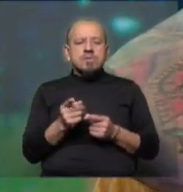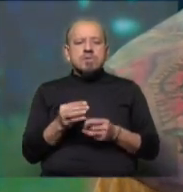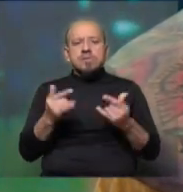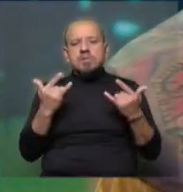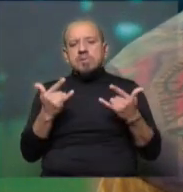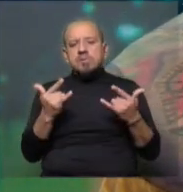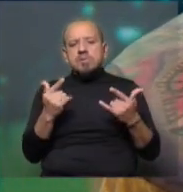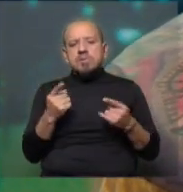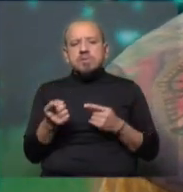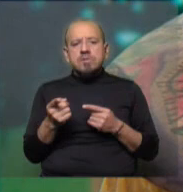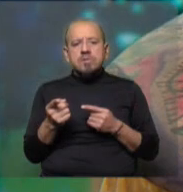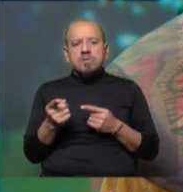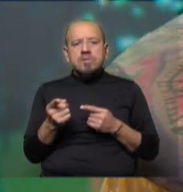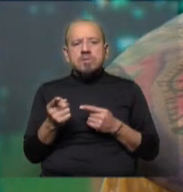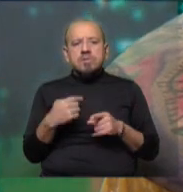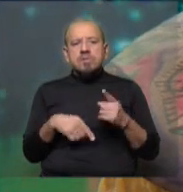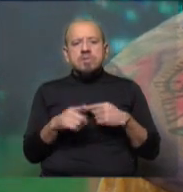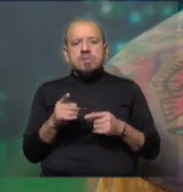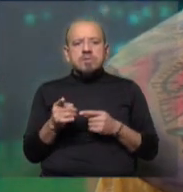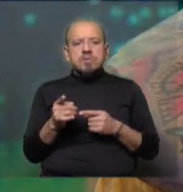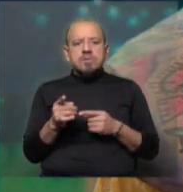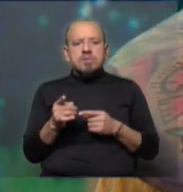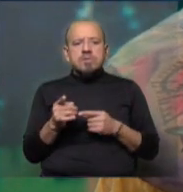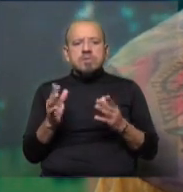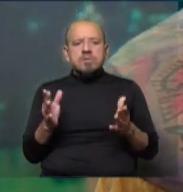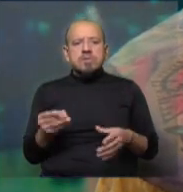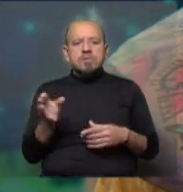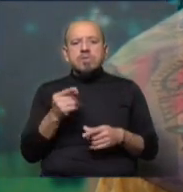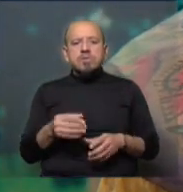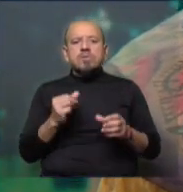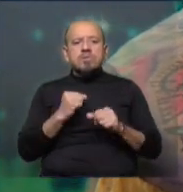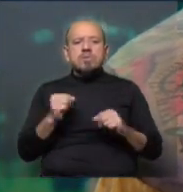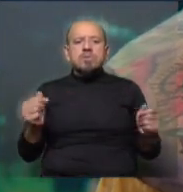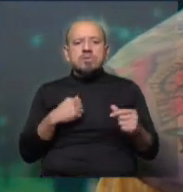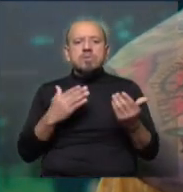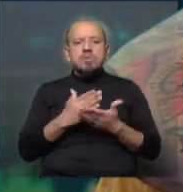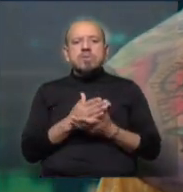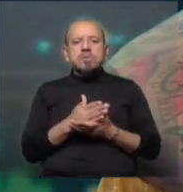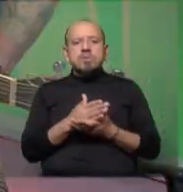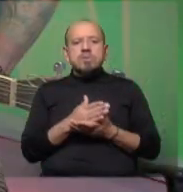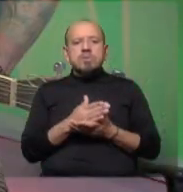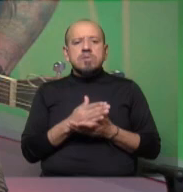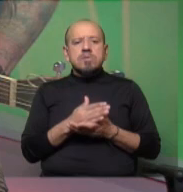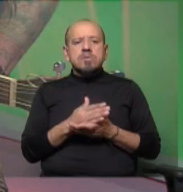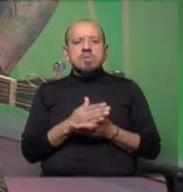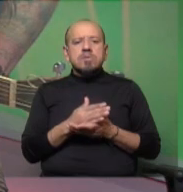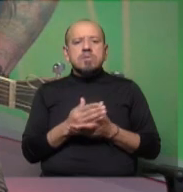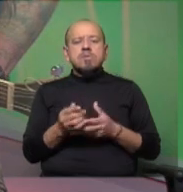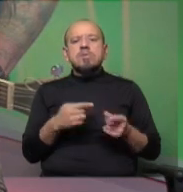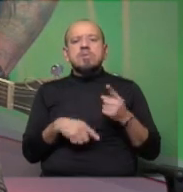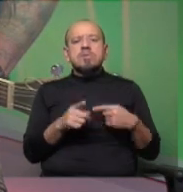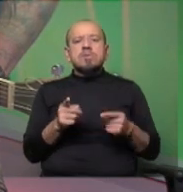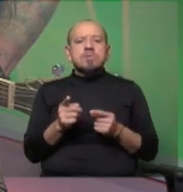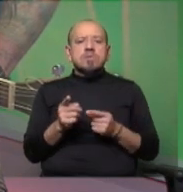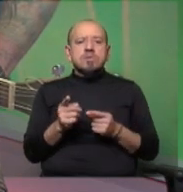Creo que con las ganas y con la voluntad todo se puede. Nosotros siempre le hemos puesto mucho cariño. Nameless es